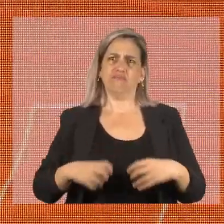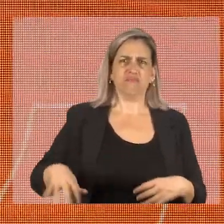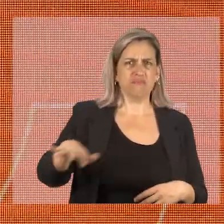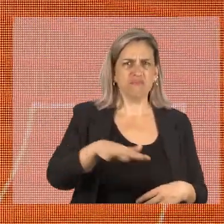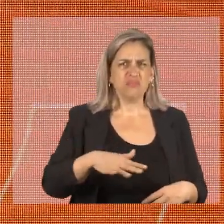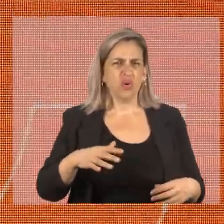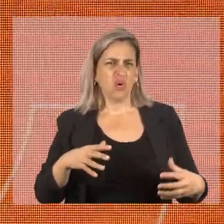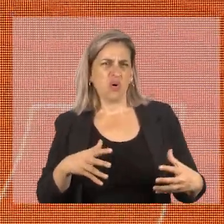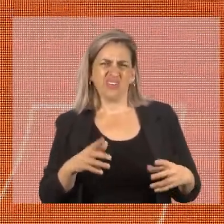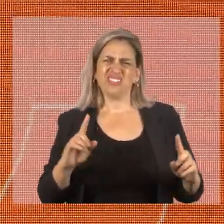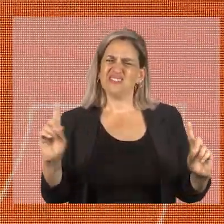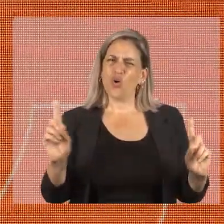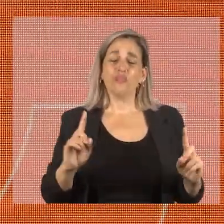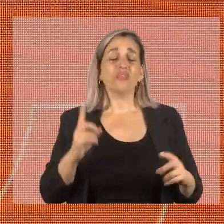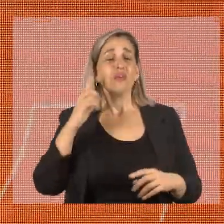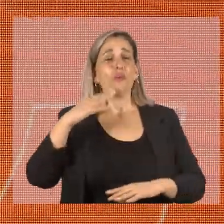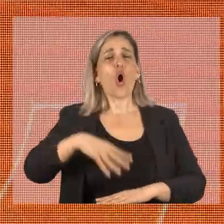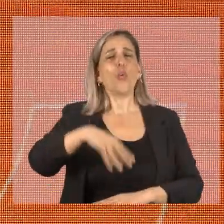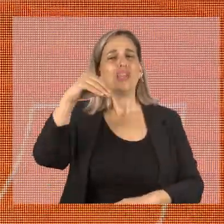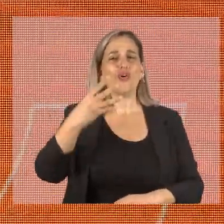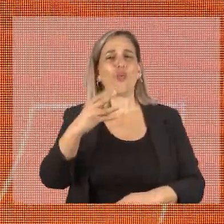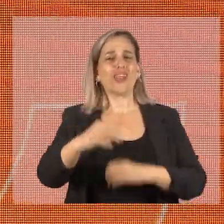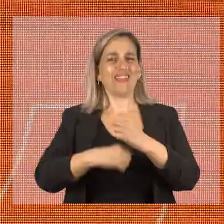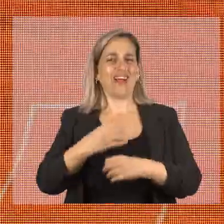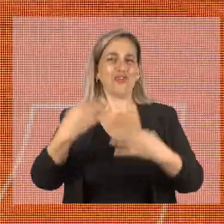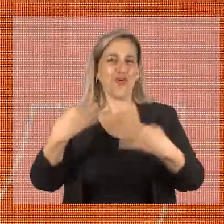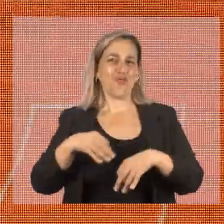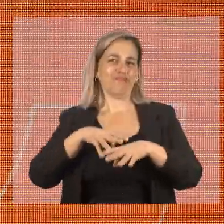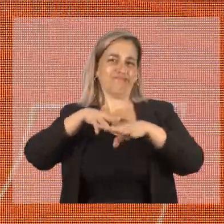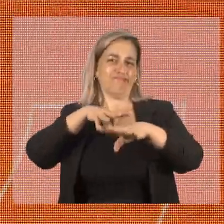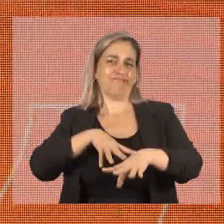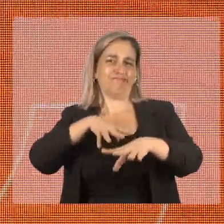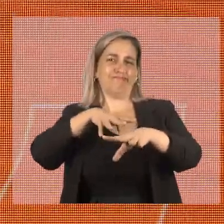Porque, a ver, el acto del obelisco, de los 40 años del obelisco el otro día.